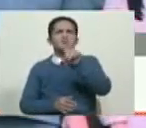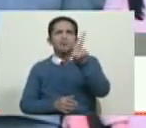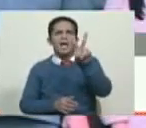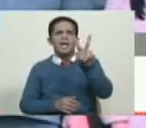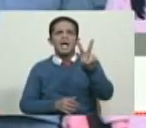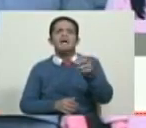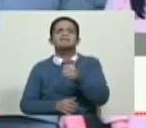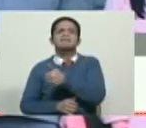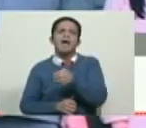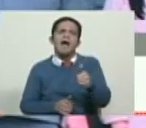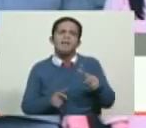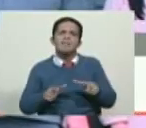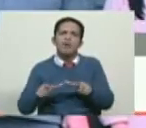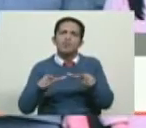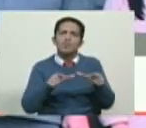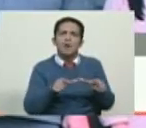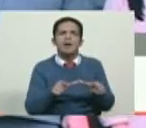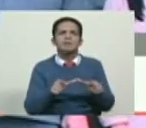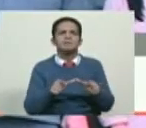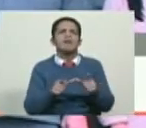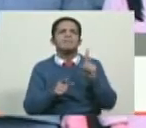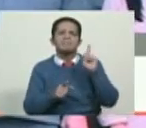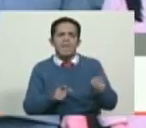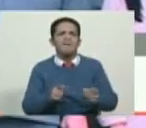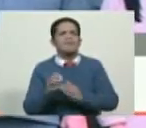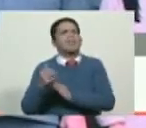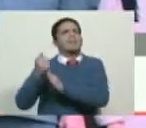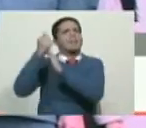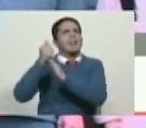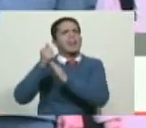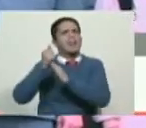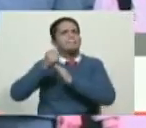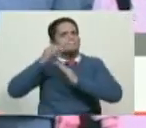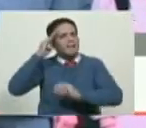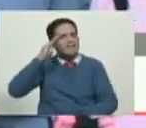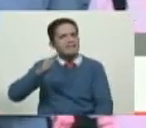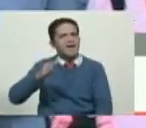nacional. Un liderazgo militar articulado.